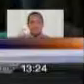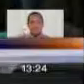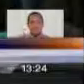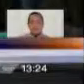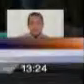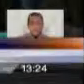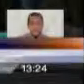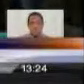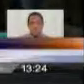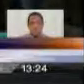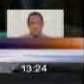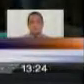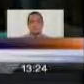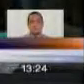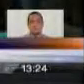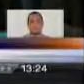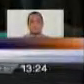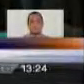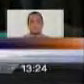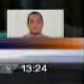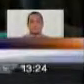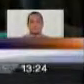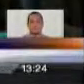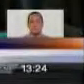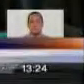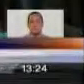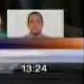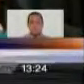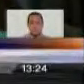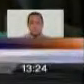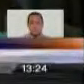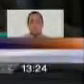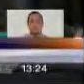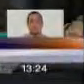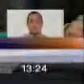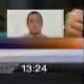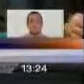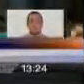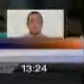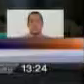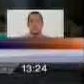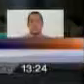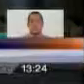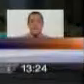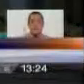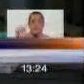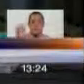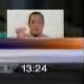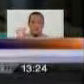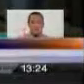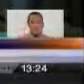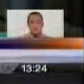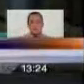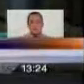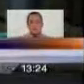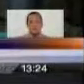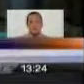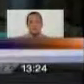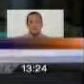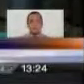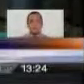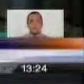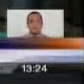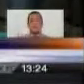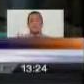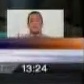necesaria esa coordinación. Y en ese sentido yo solicité al entonces ministro de Justicia la